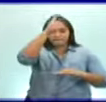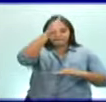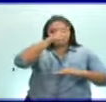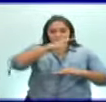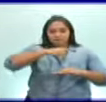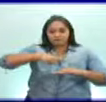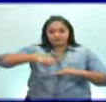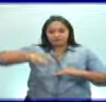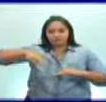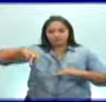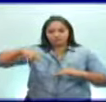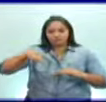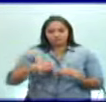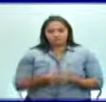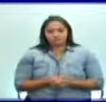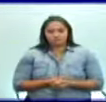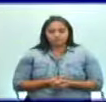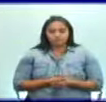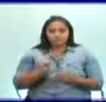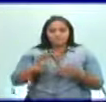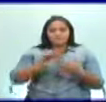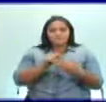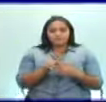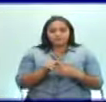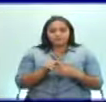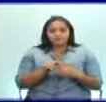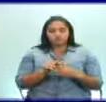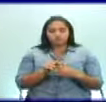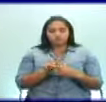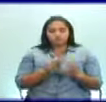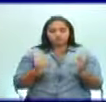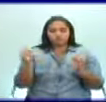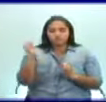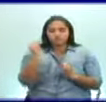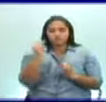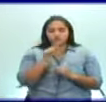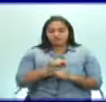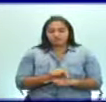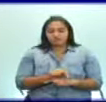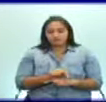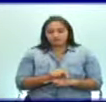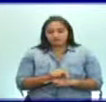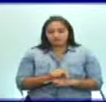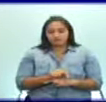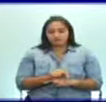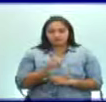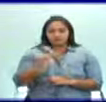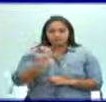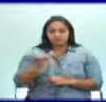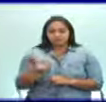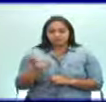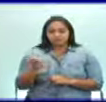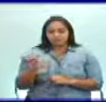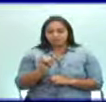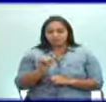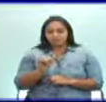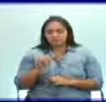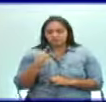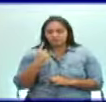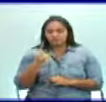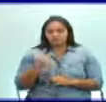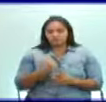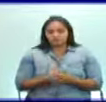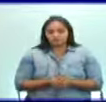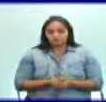función. Un punto característico es como valor sería y igual a 1, pero como punto de intersección o punto característico